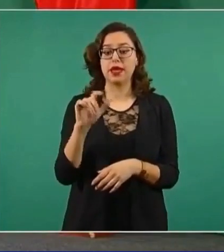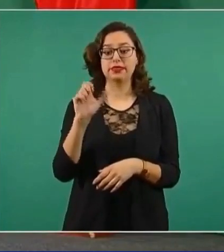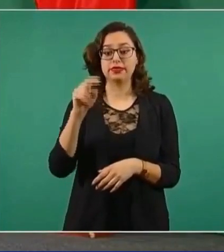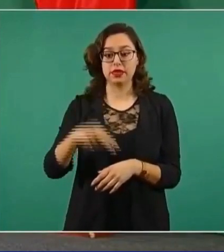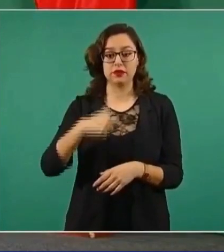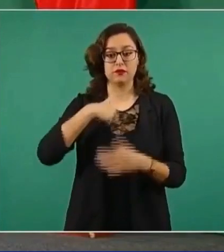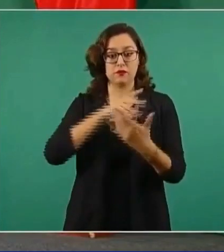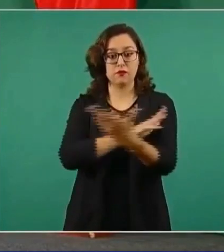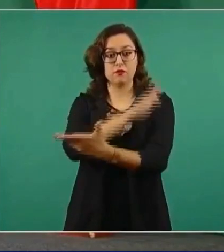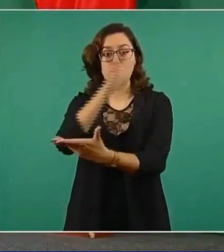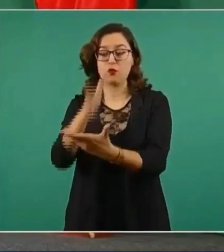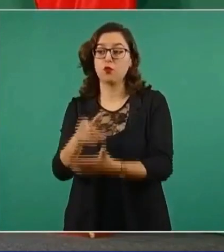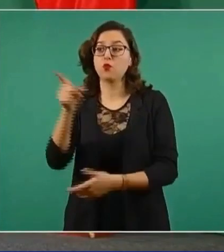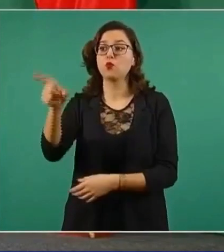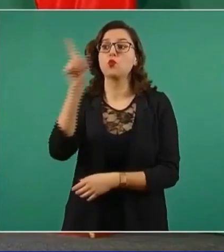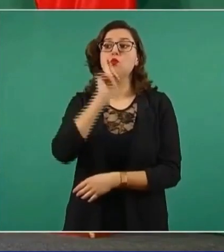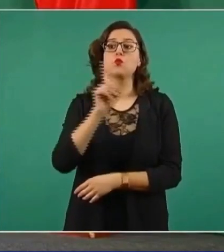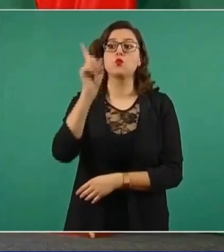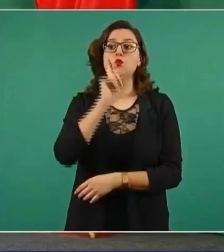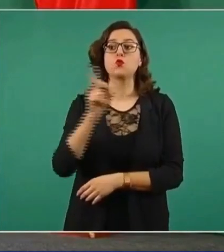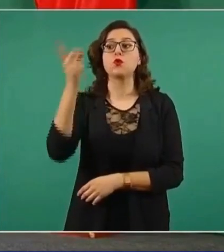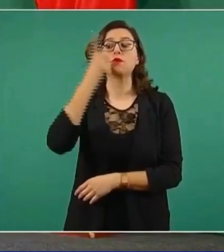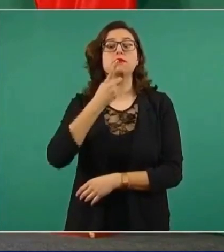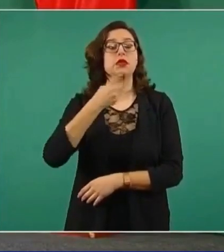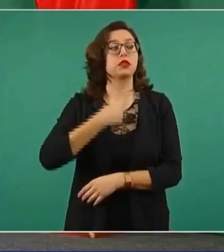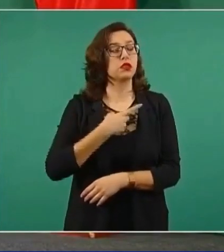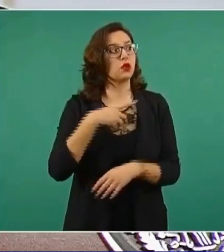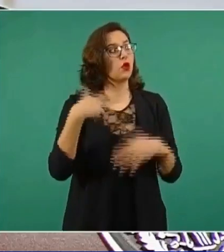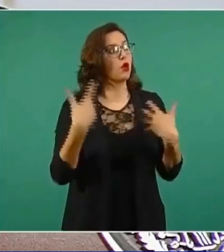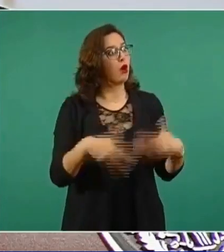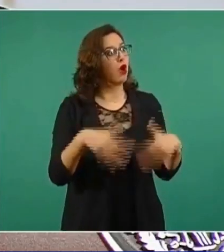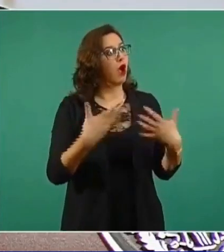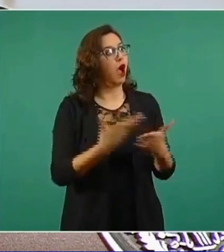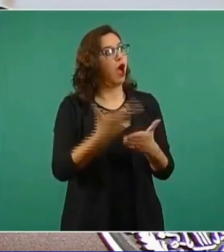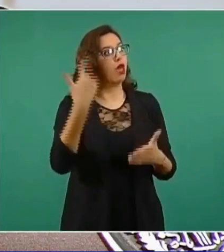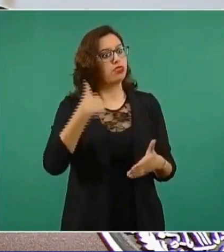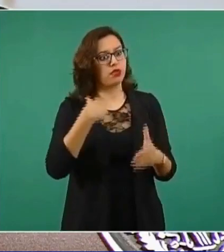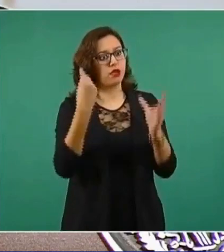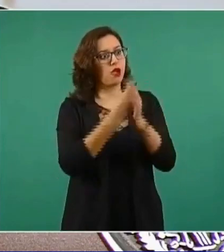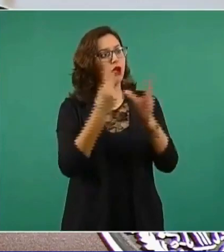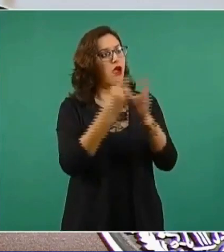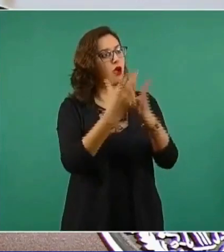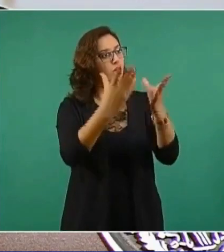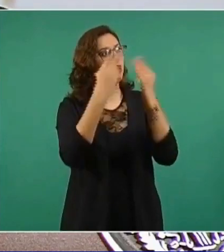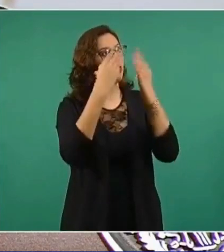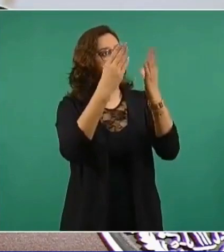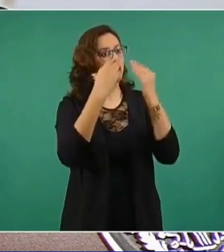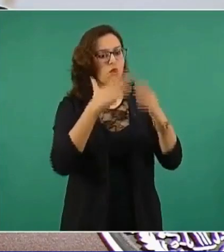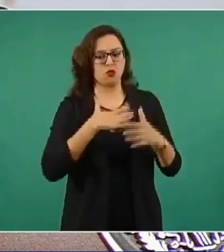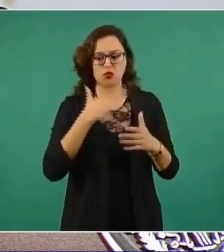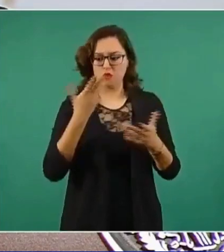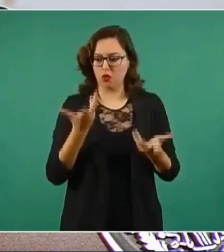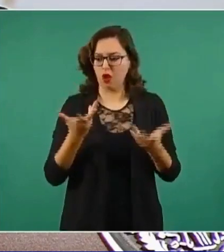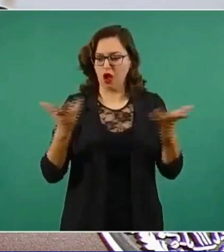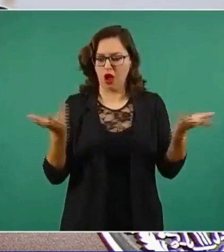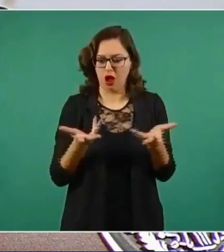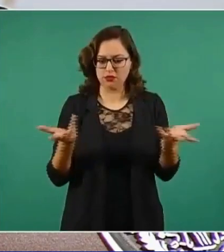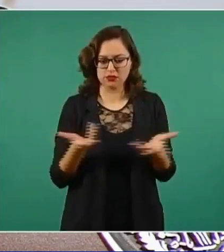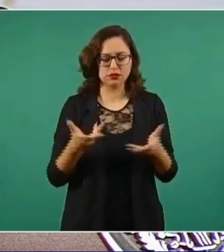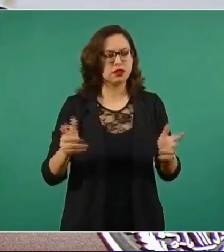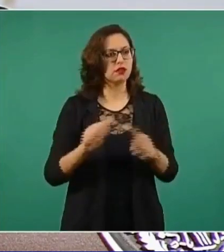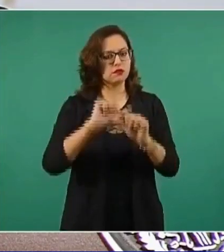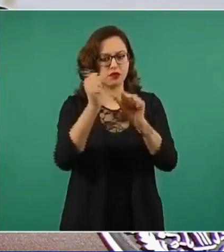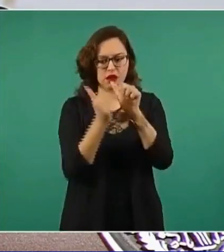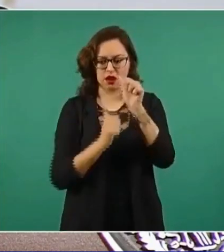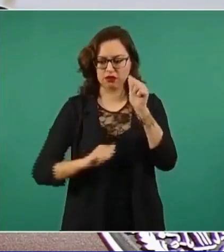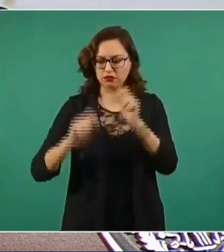la capacitación que recibió en el CDM mejoraron la comercialización de sus artesanías y cómo